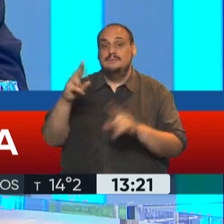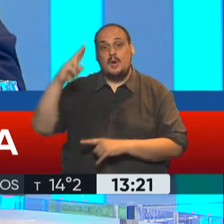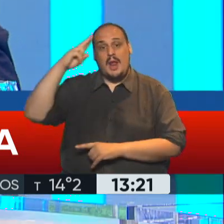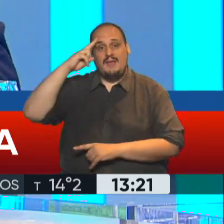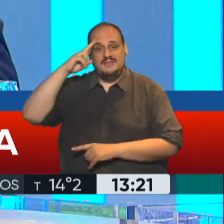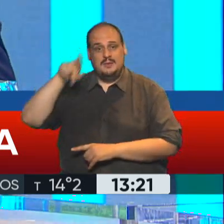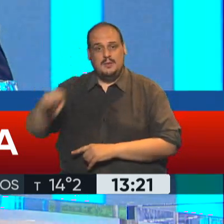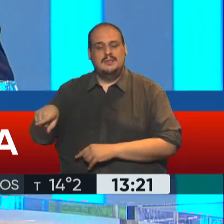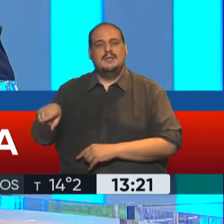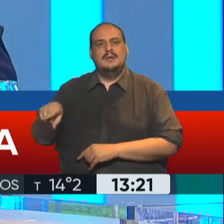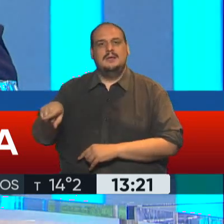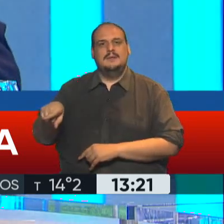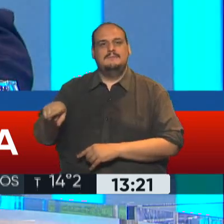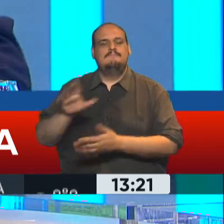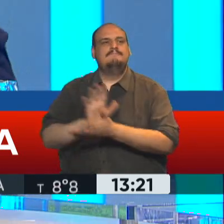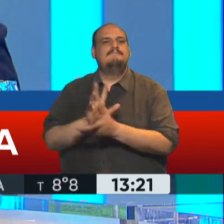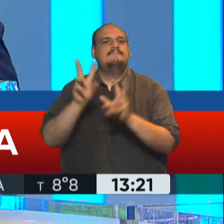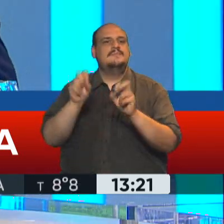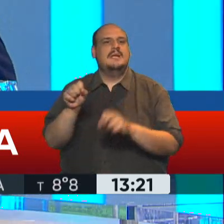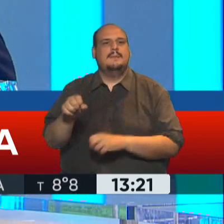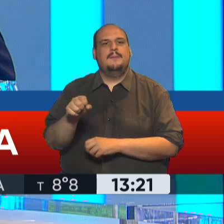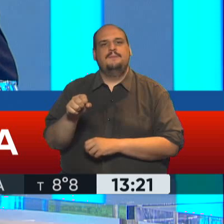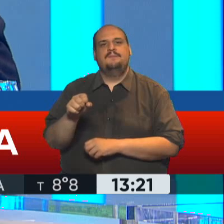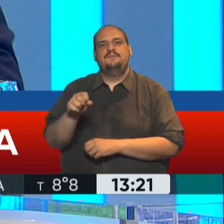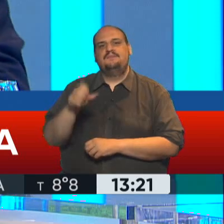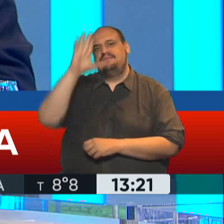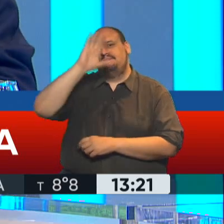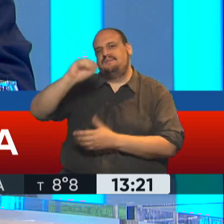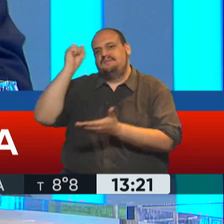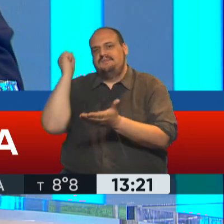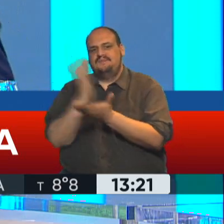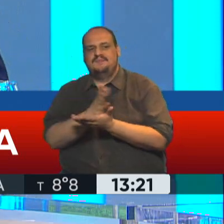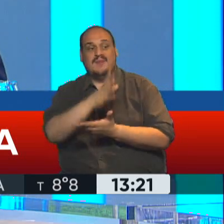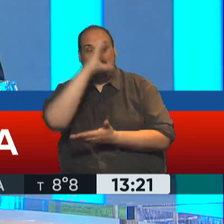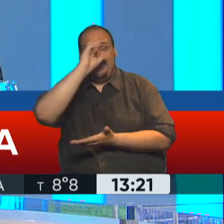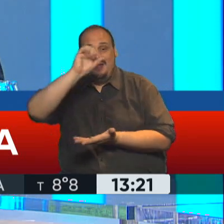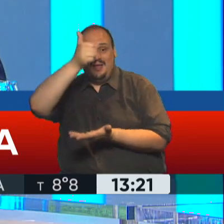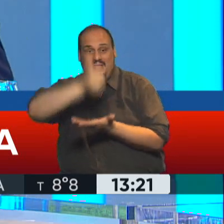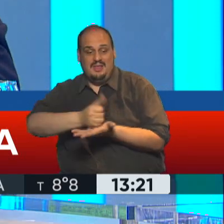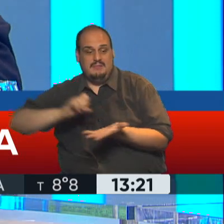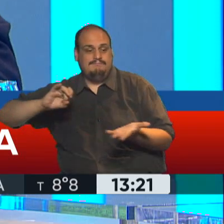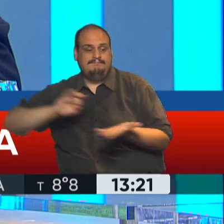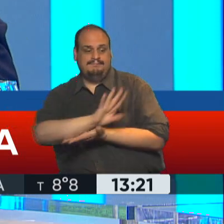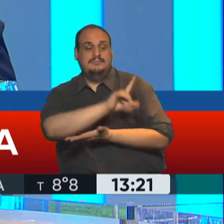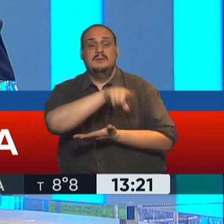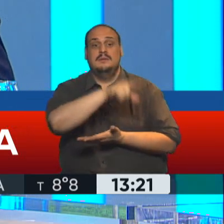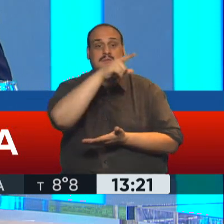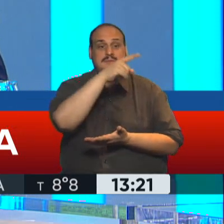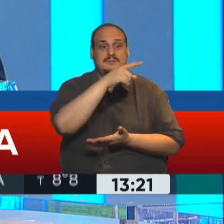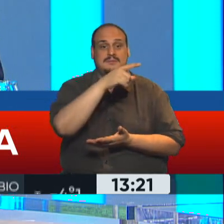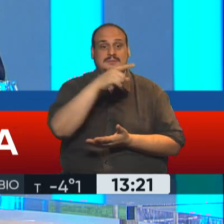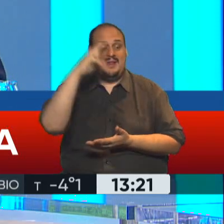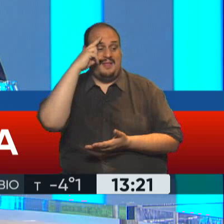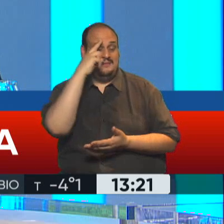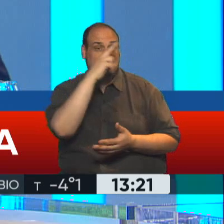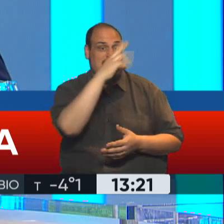que no es solamente una sanción diplomática, la de echar al embajador, retirar los propios. Se adhirieron